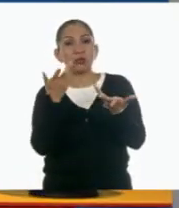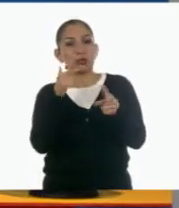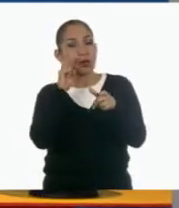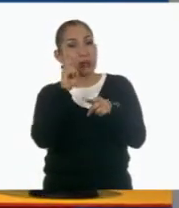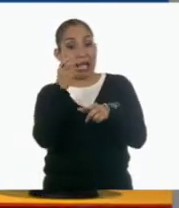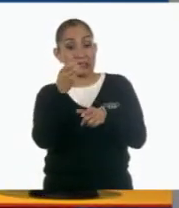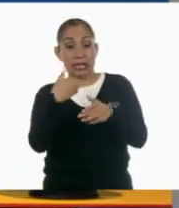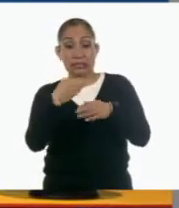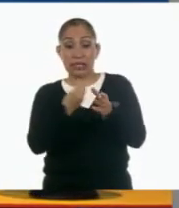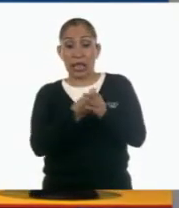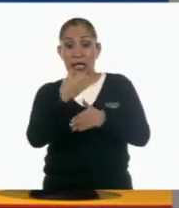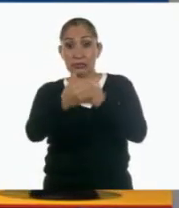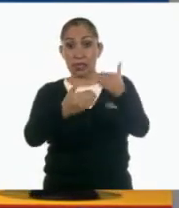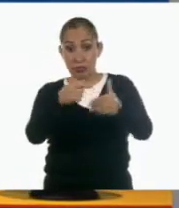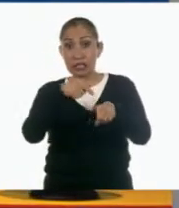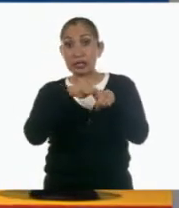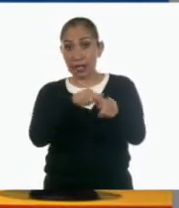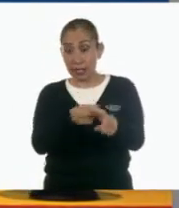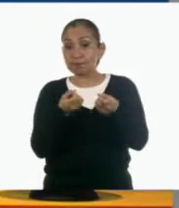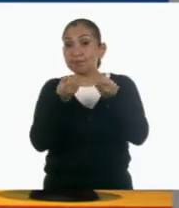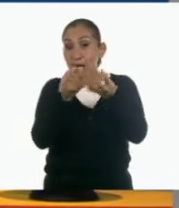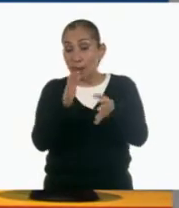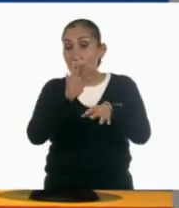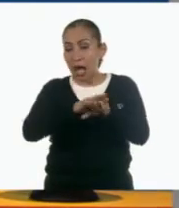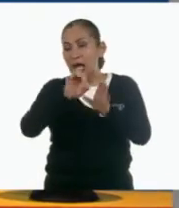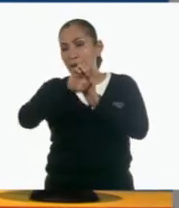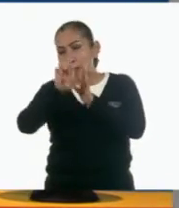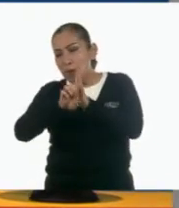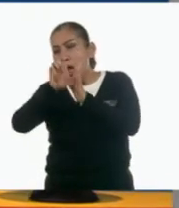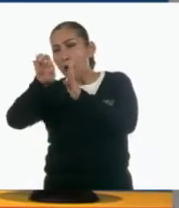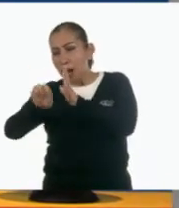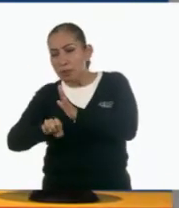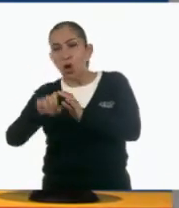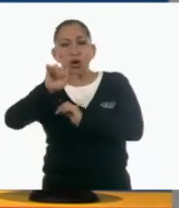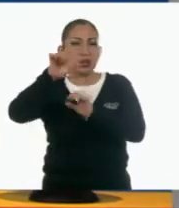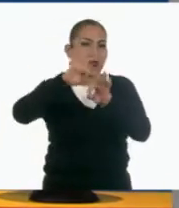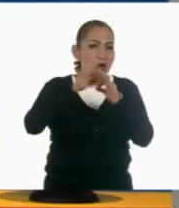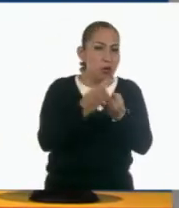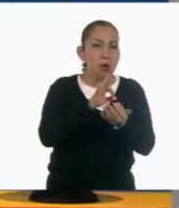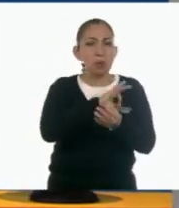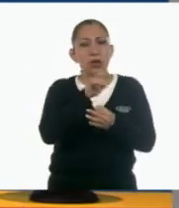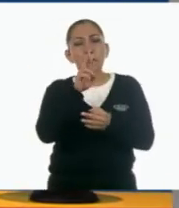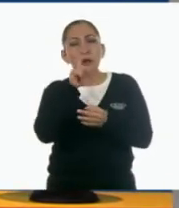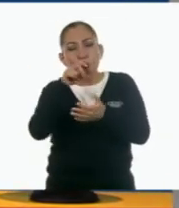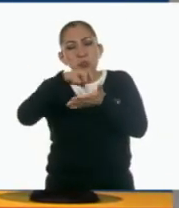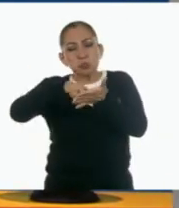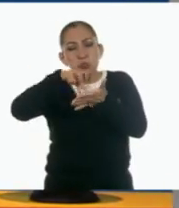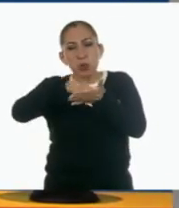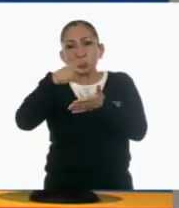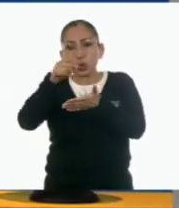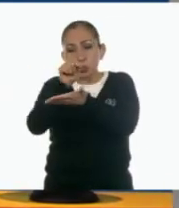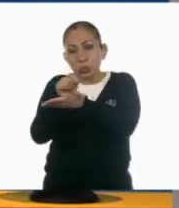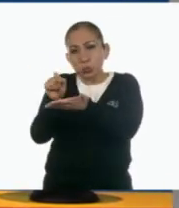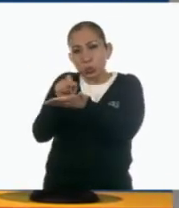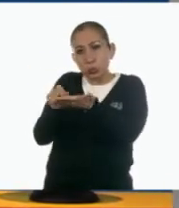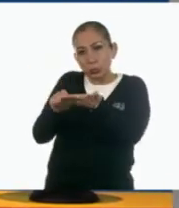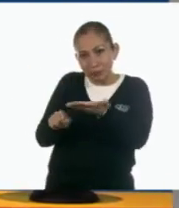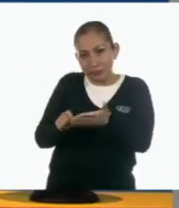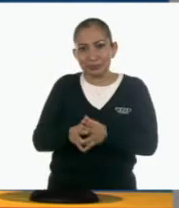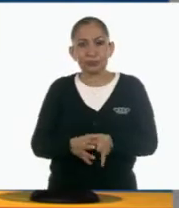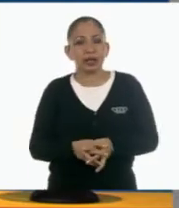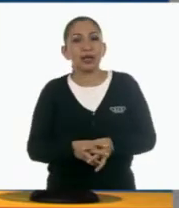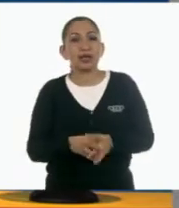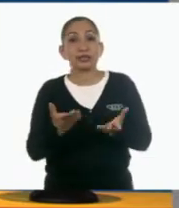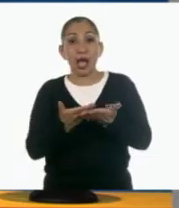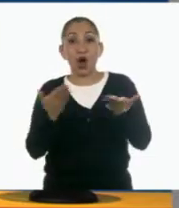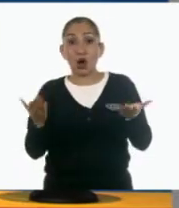largo de estos programas, porque vamos a seguirte compartiendo otros ejemplos, otras maneras en que puedes mejorar la redacción de tus textos. Y